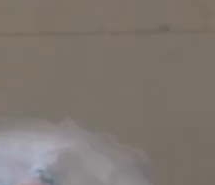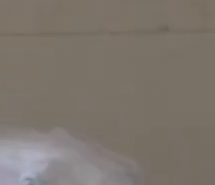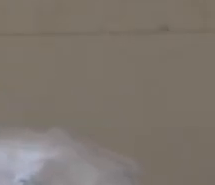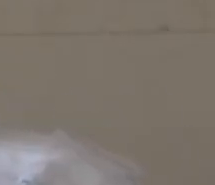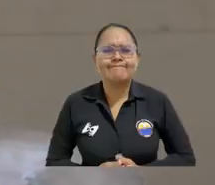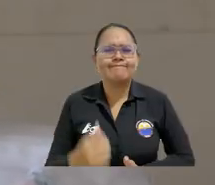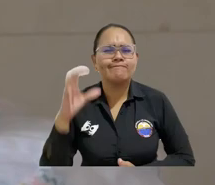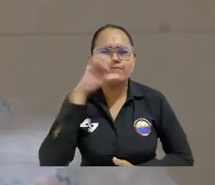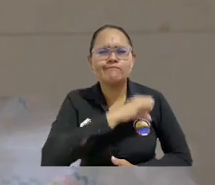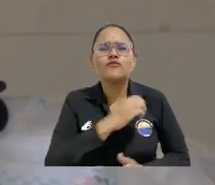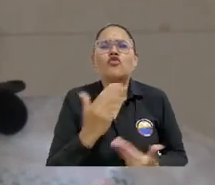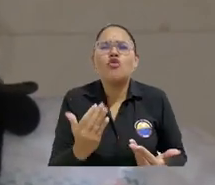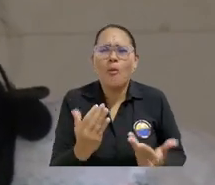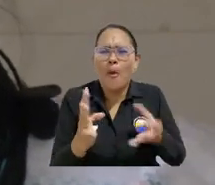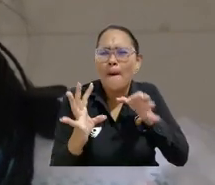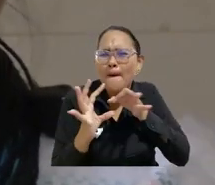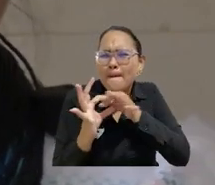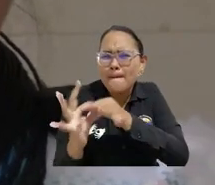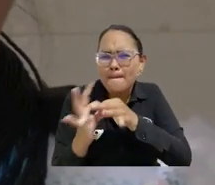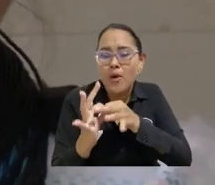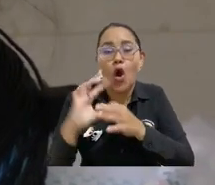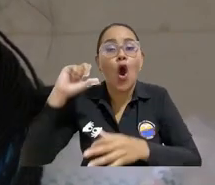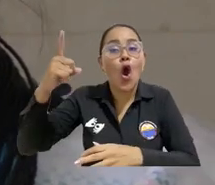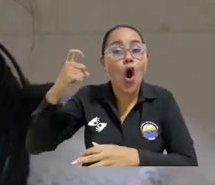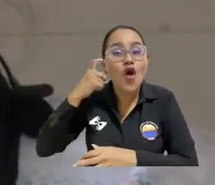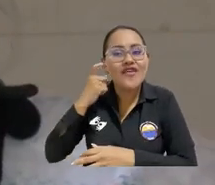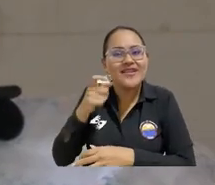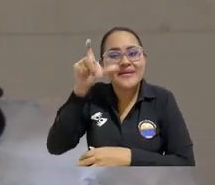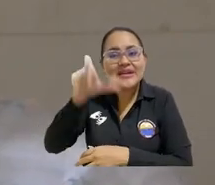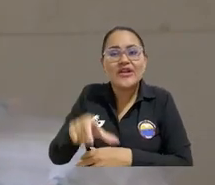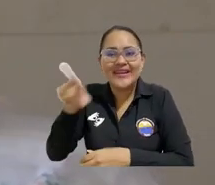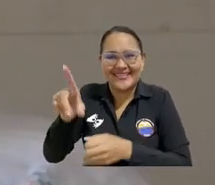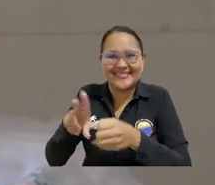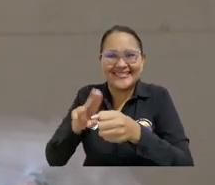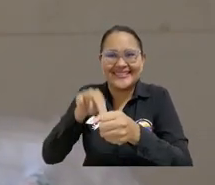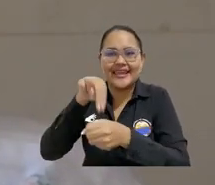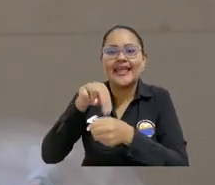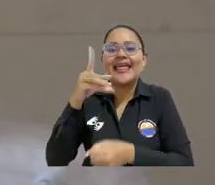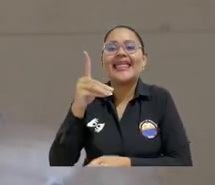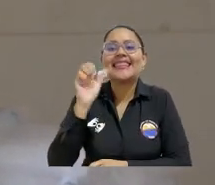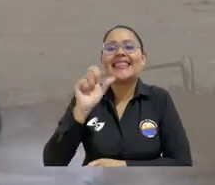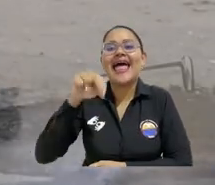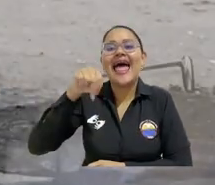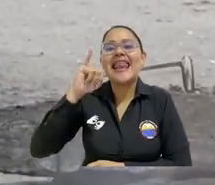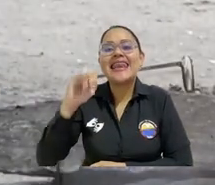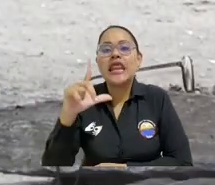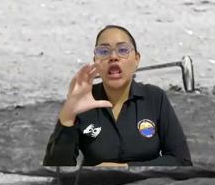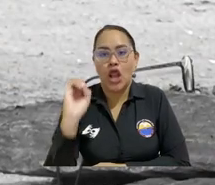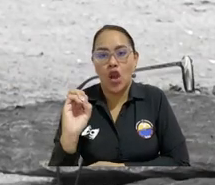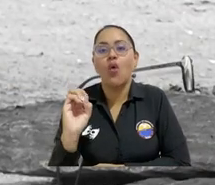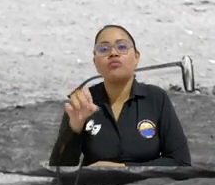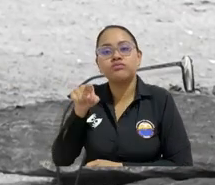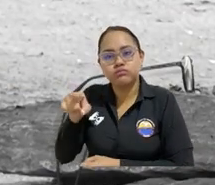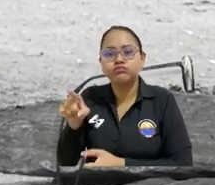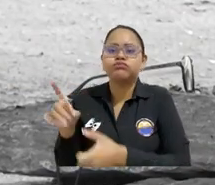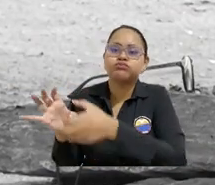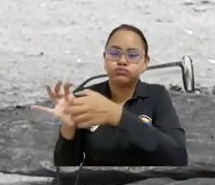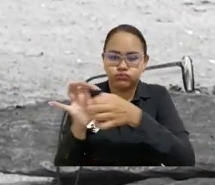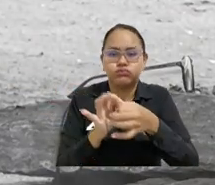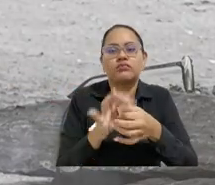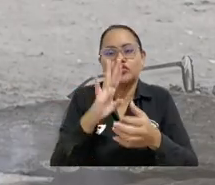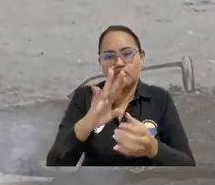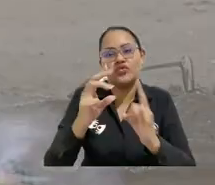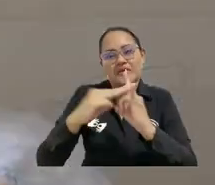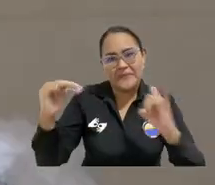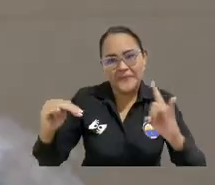Esta necesidad se logra articular desde el gobierno del señor Danilo Villafaña. La universidad